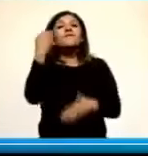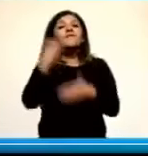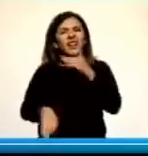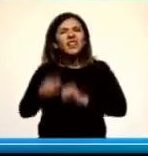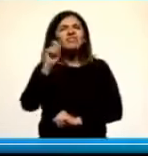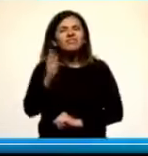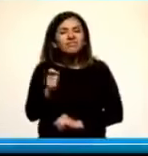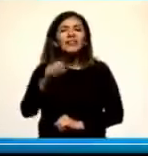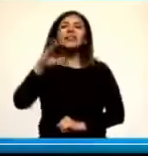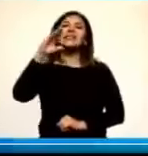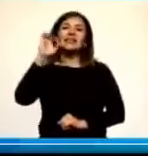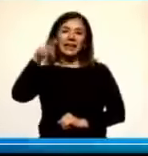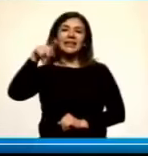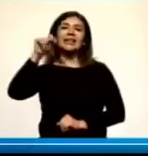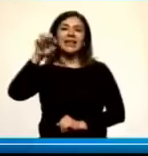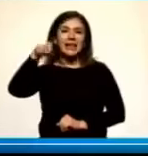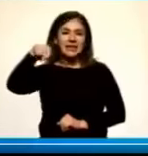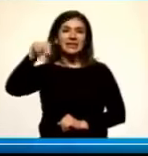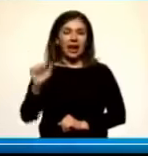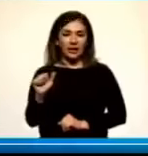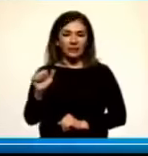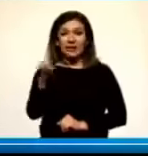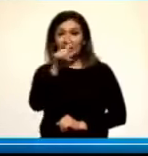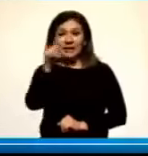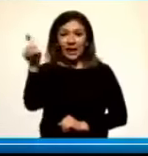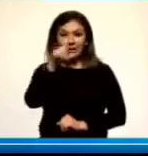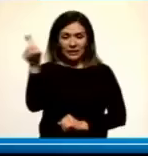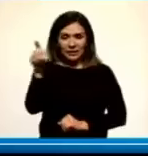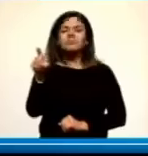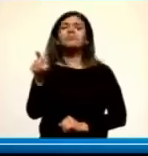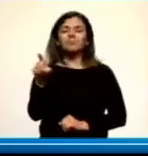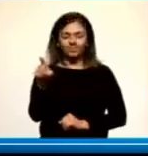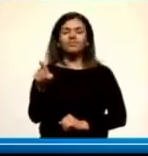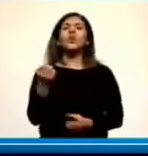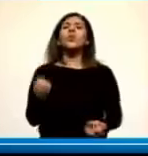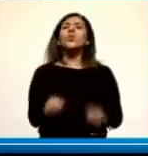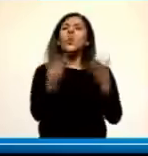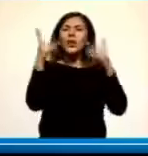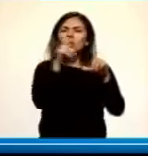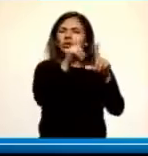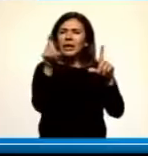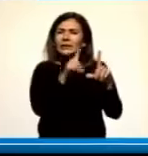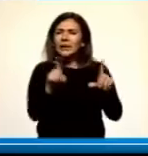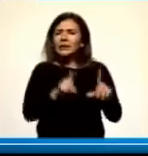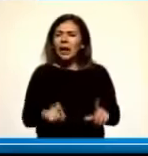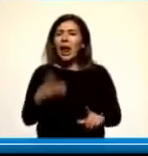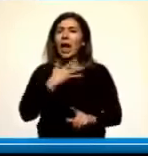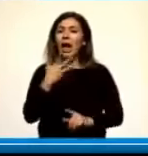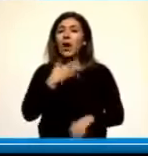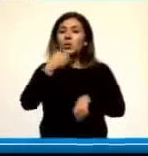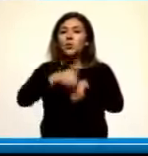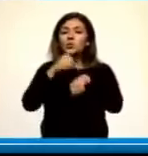las centenas. ¿Cuántos 100 tiene